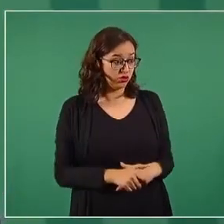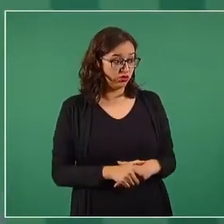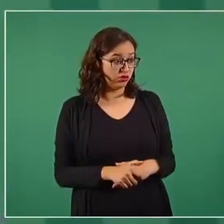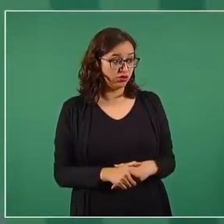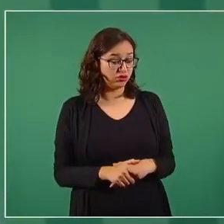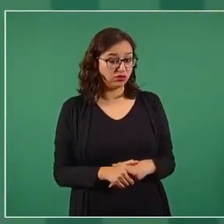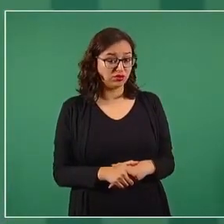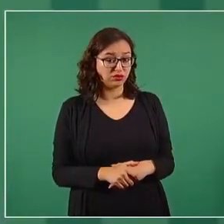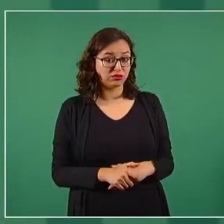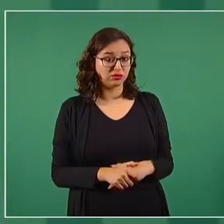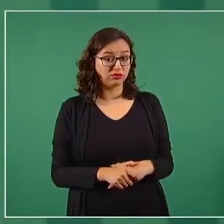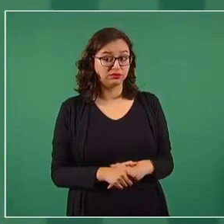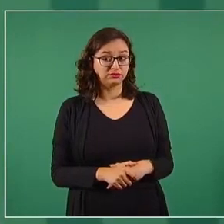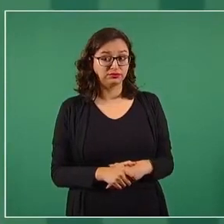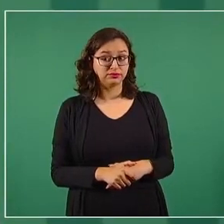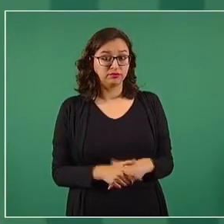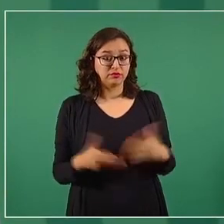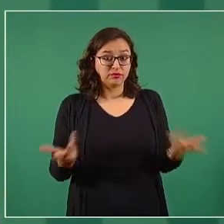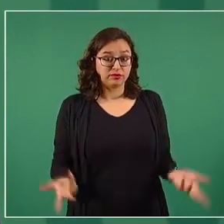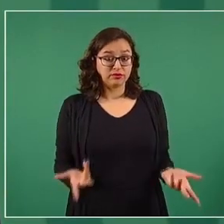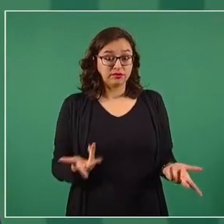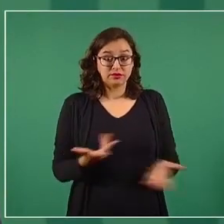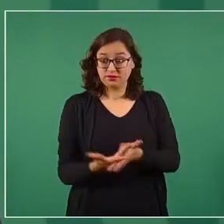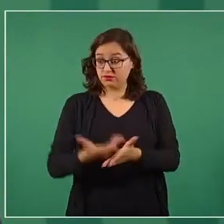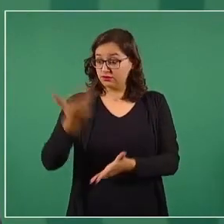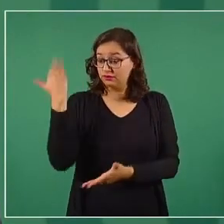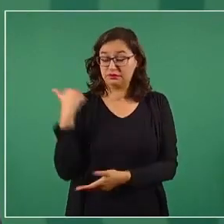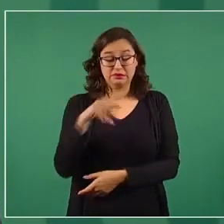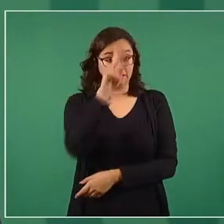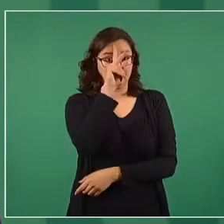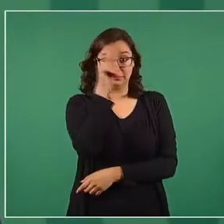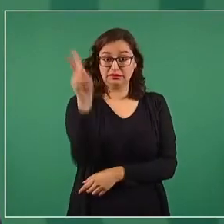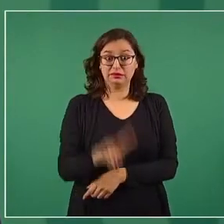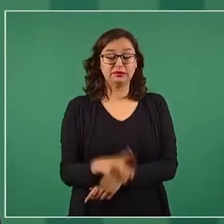era una plaga.